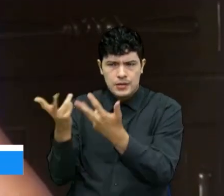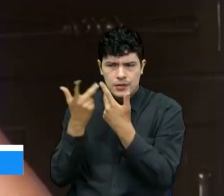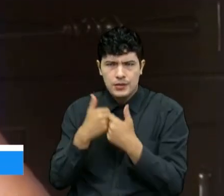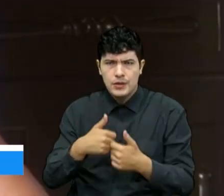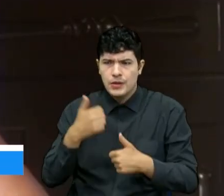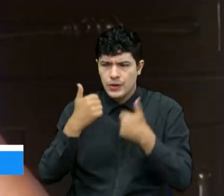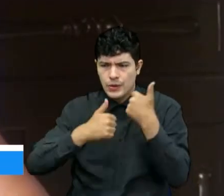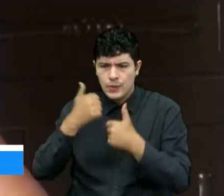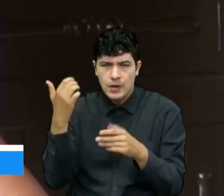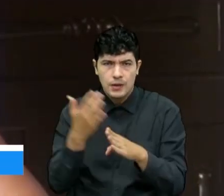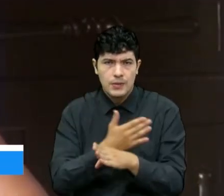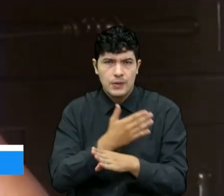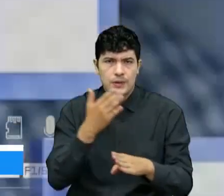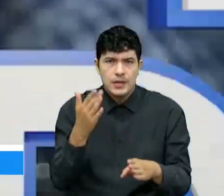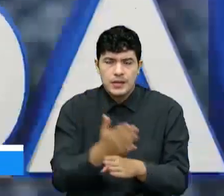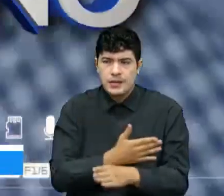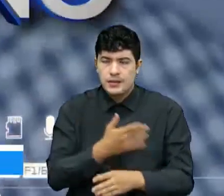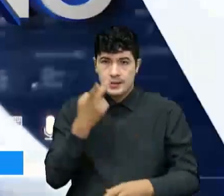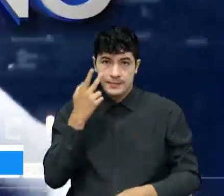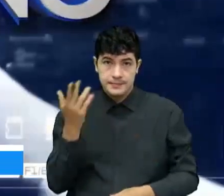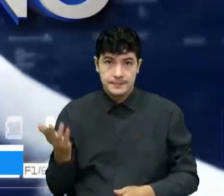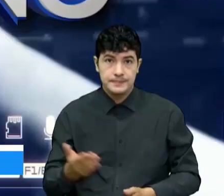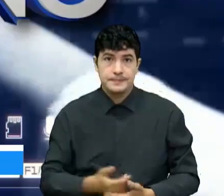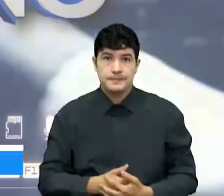problemática que viven en este punto de la ciudad.